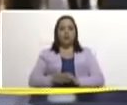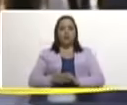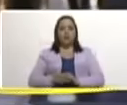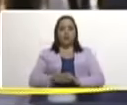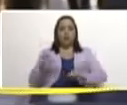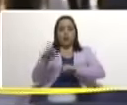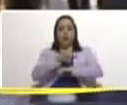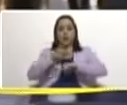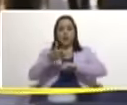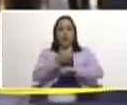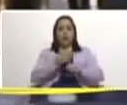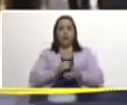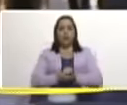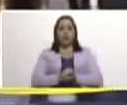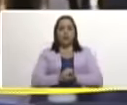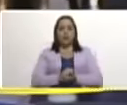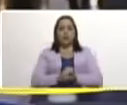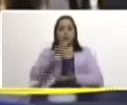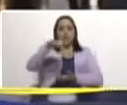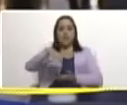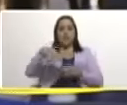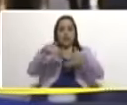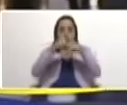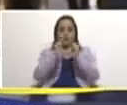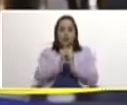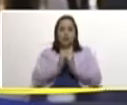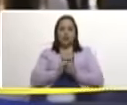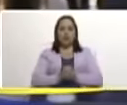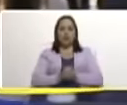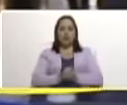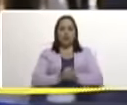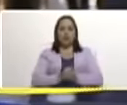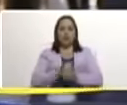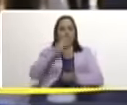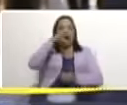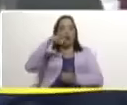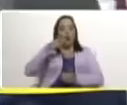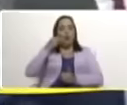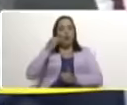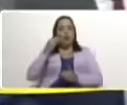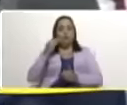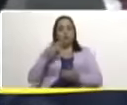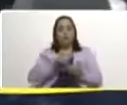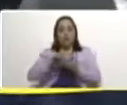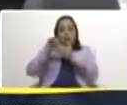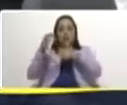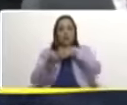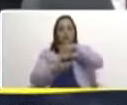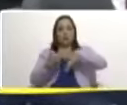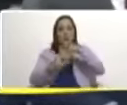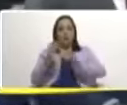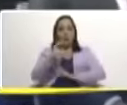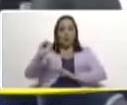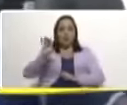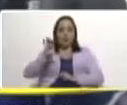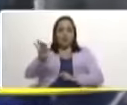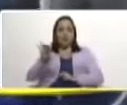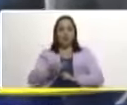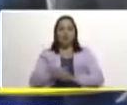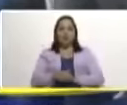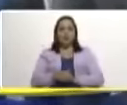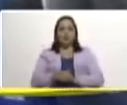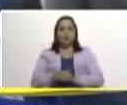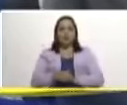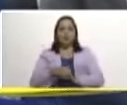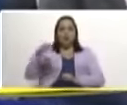gobernador del Estado Anzoátegui, joven líder revolucionario del oriente del país, Luis